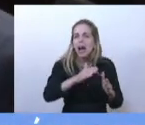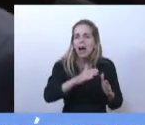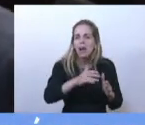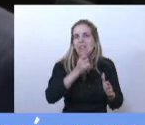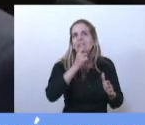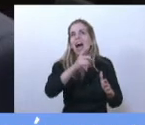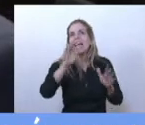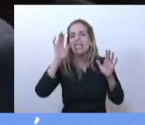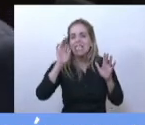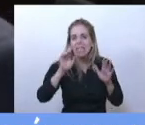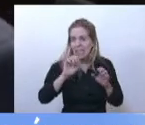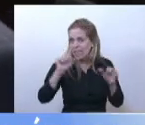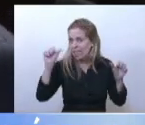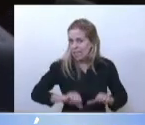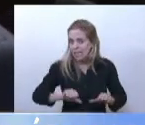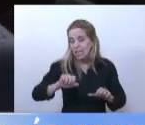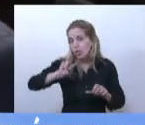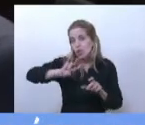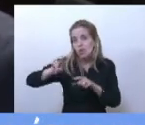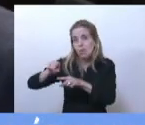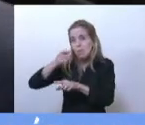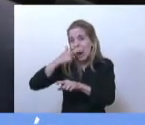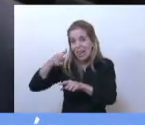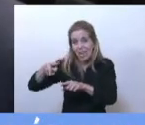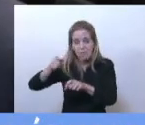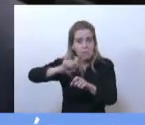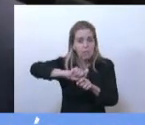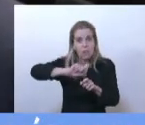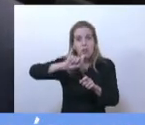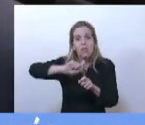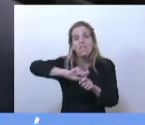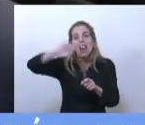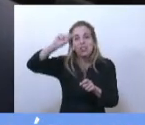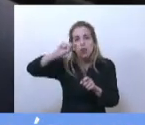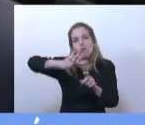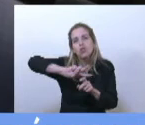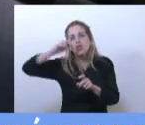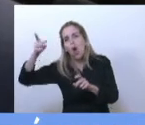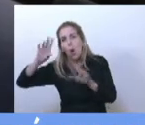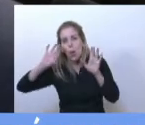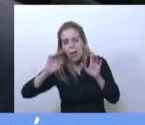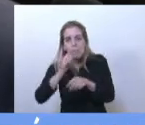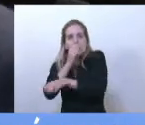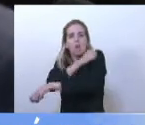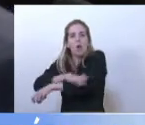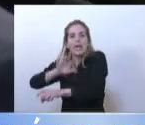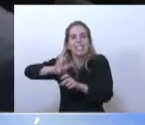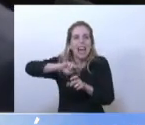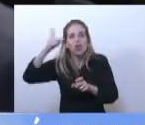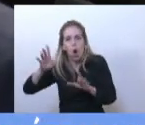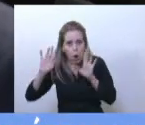que va a ir a pobreza cero y la duplicó pero lo de la ideología